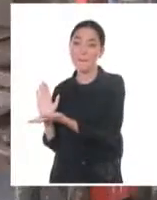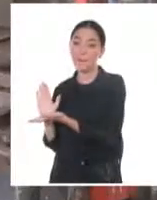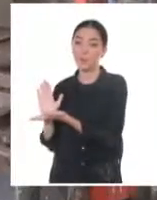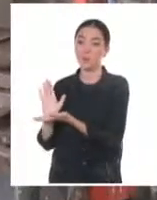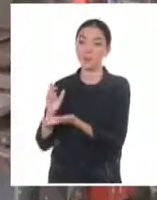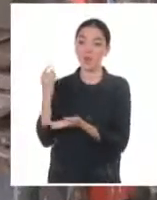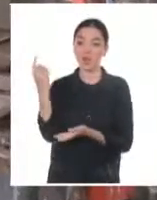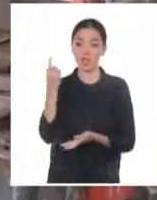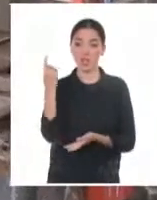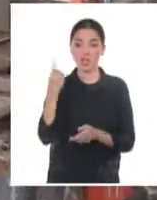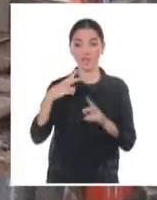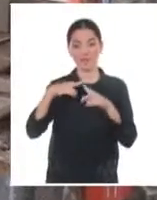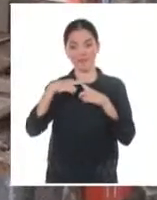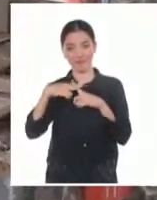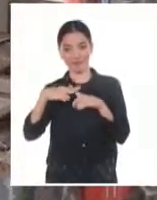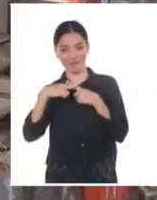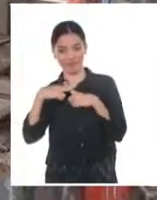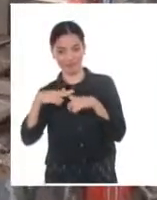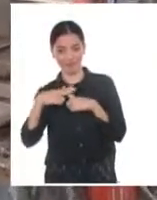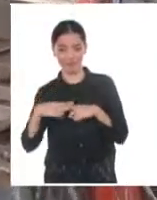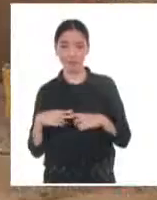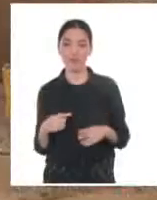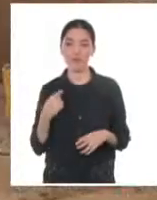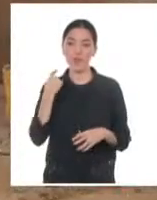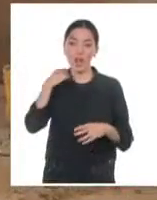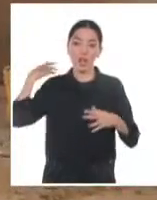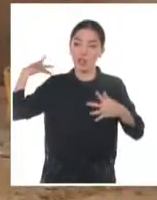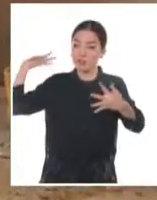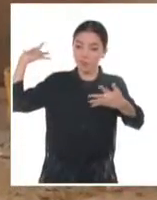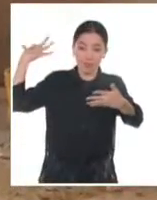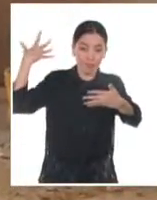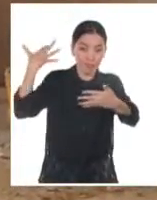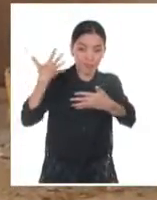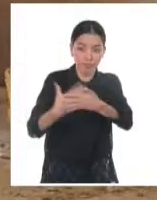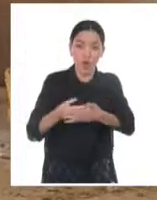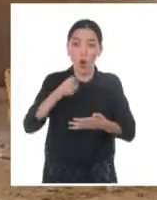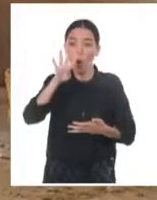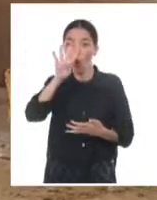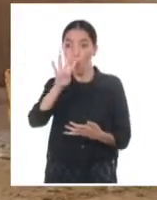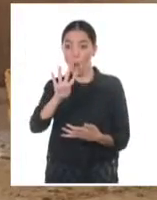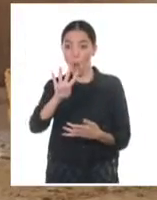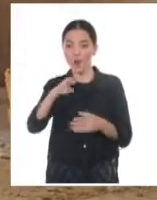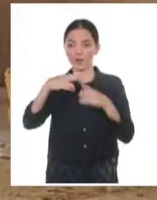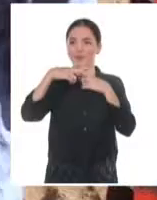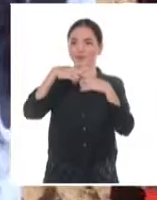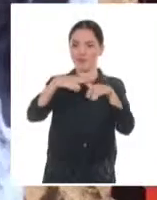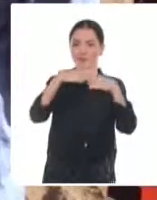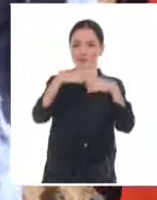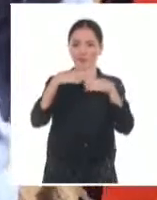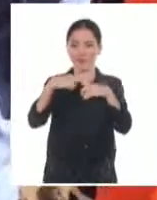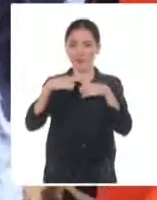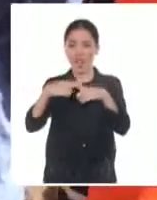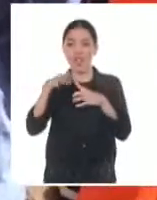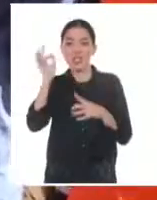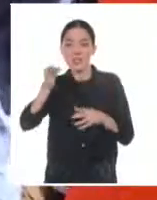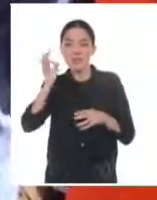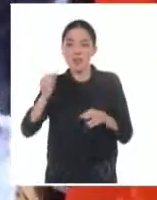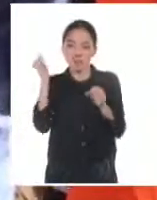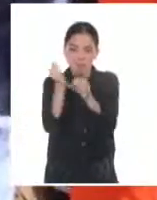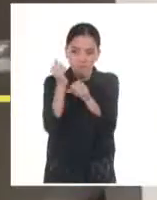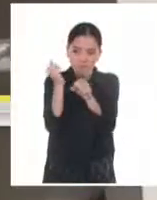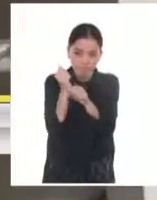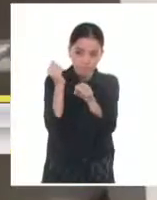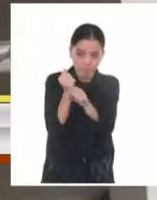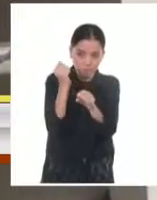Fueron 4 años de ardua labor para rescatar la edificación. Acciones que se realizaron bajo el chequeo constante de las autoridades del